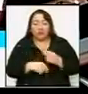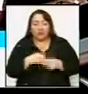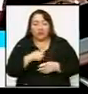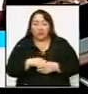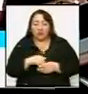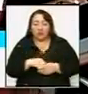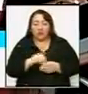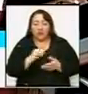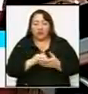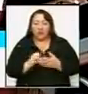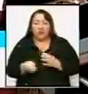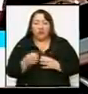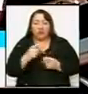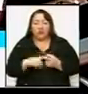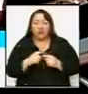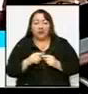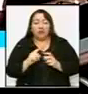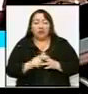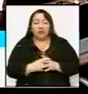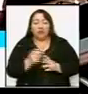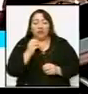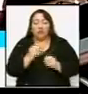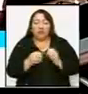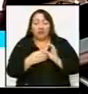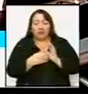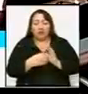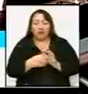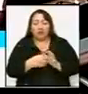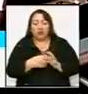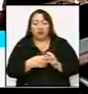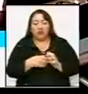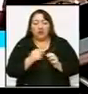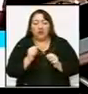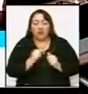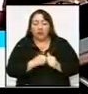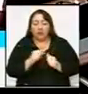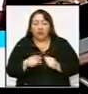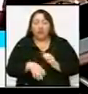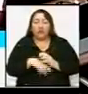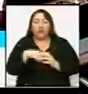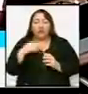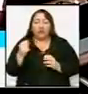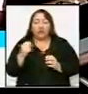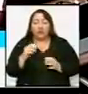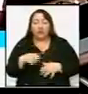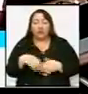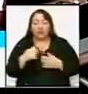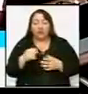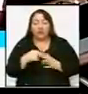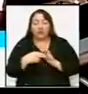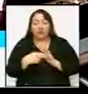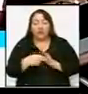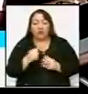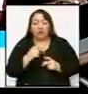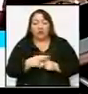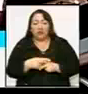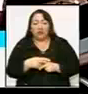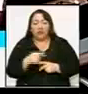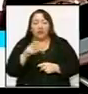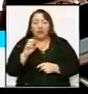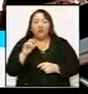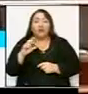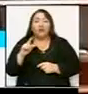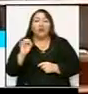electoral y surte efecto desde la fecha de presentación. En el caso del exterior, se podrá presentar ante el